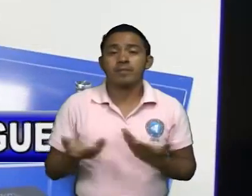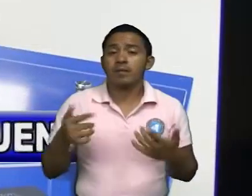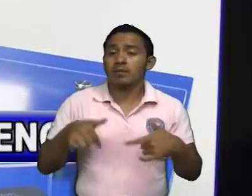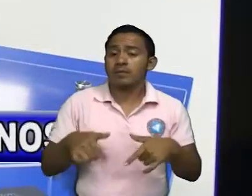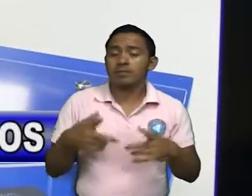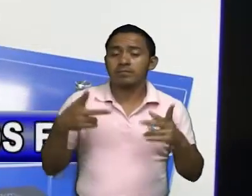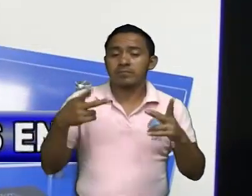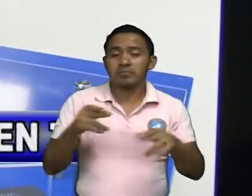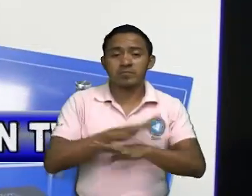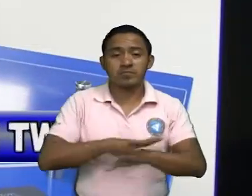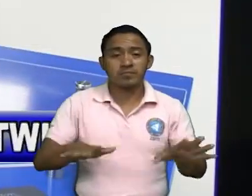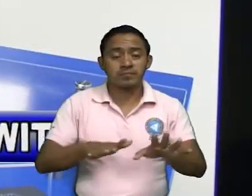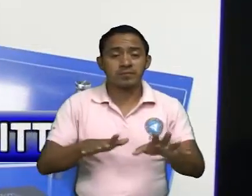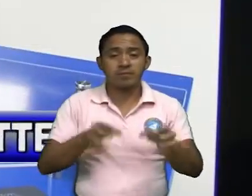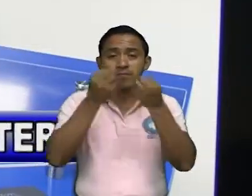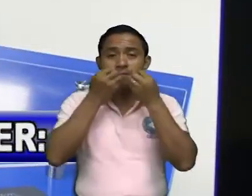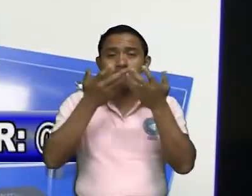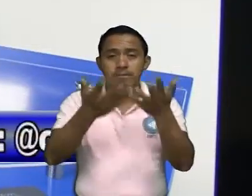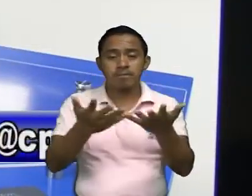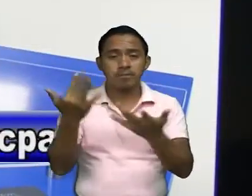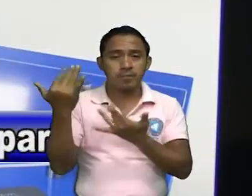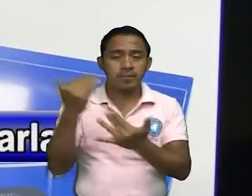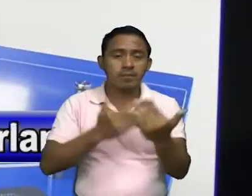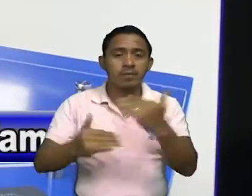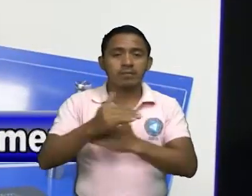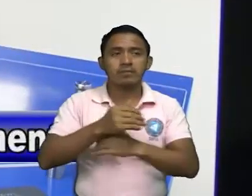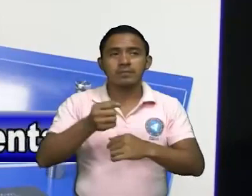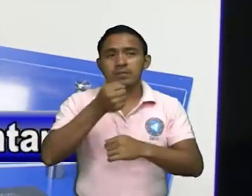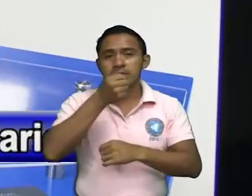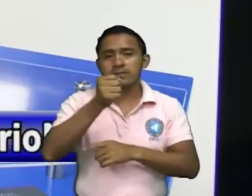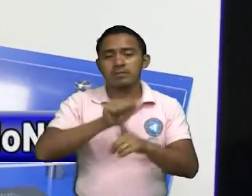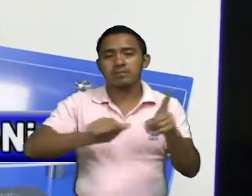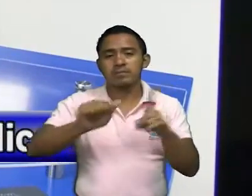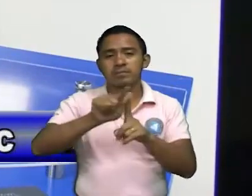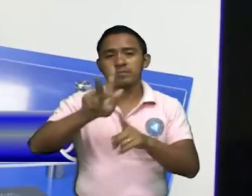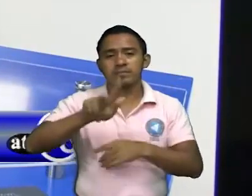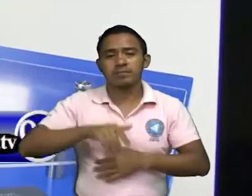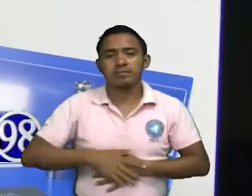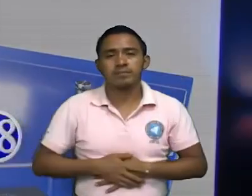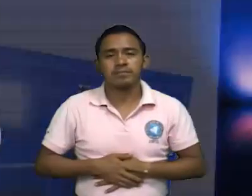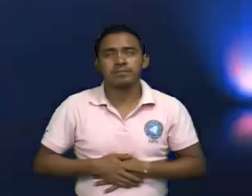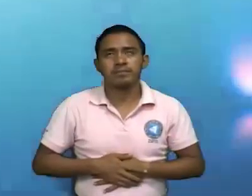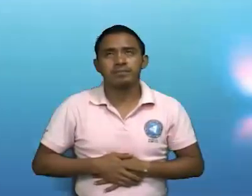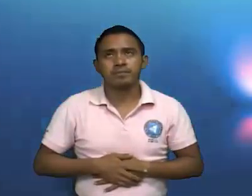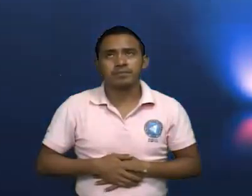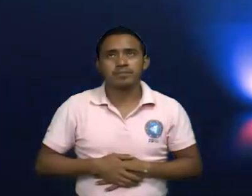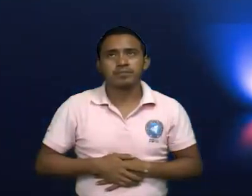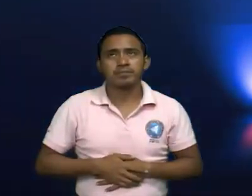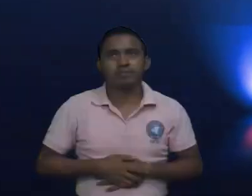Nos vamos a un último corte informativo y ya volvemos con más de Noticias Asamblea TV.